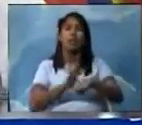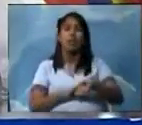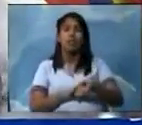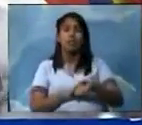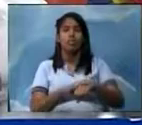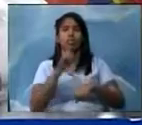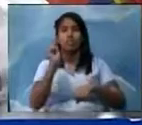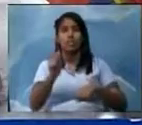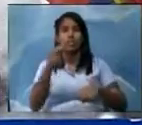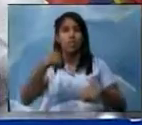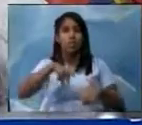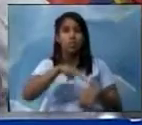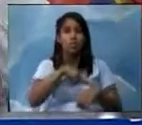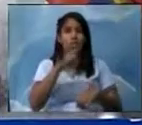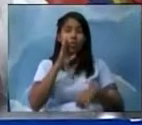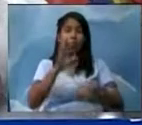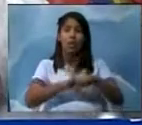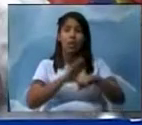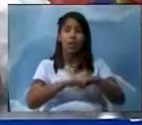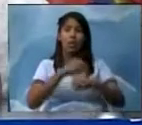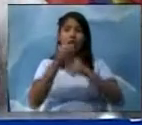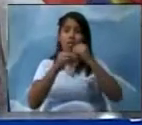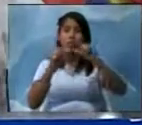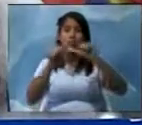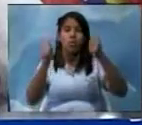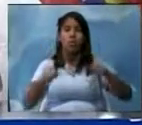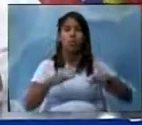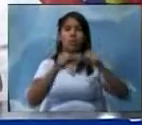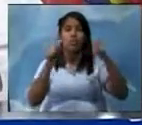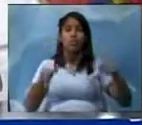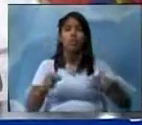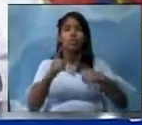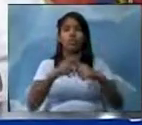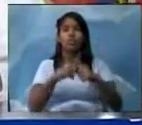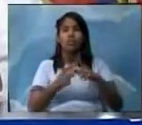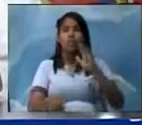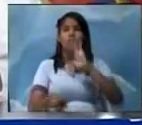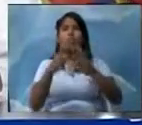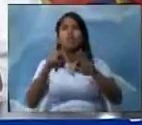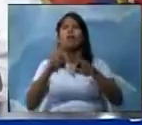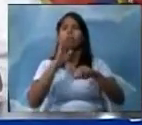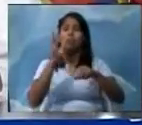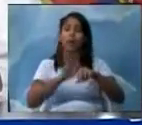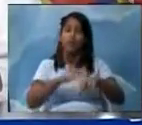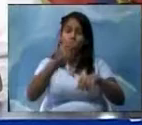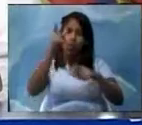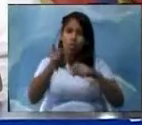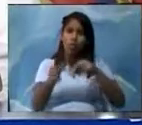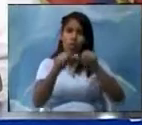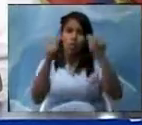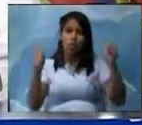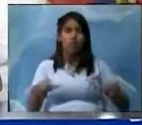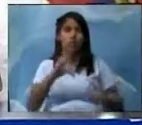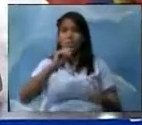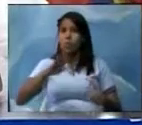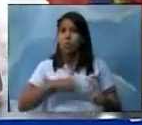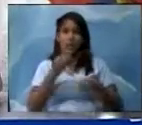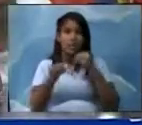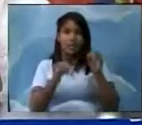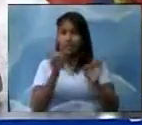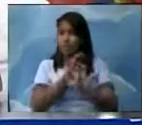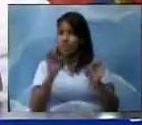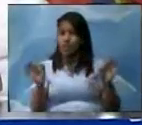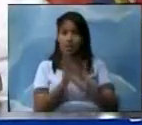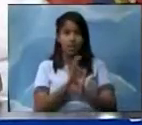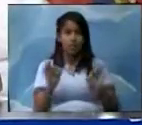usted si nosotros los pecadores hacemos los dioses más pecadores que nosotros todavía porque eso no pueden hacer nada Es que